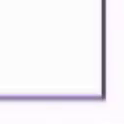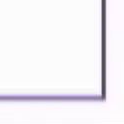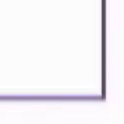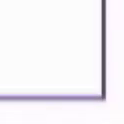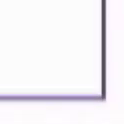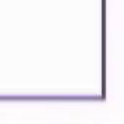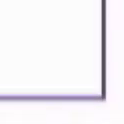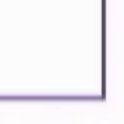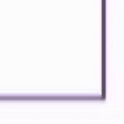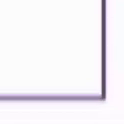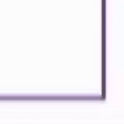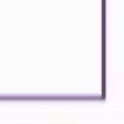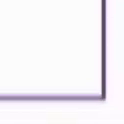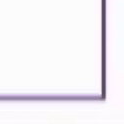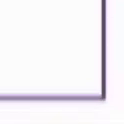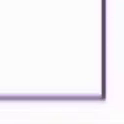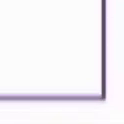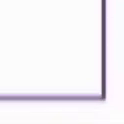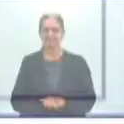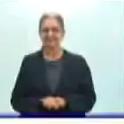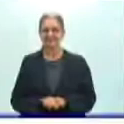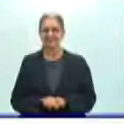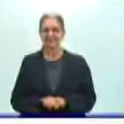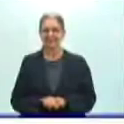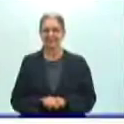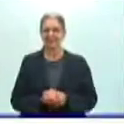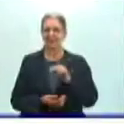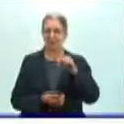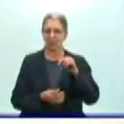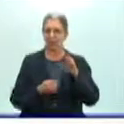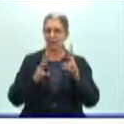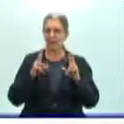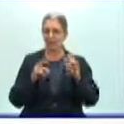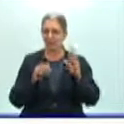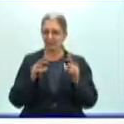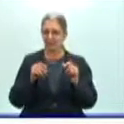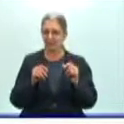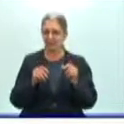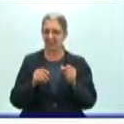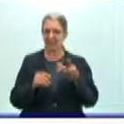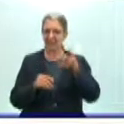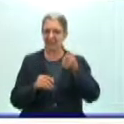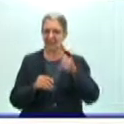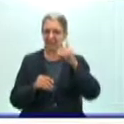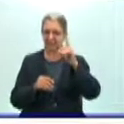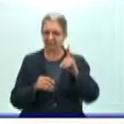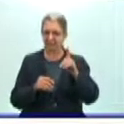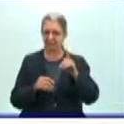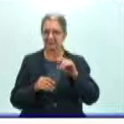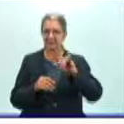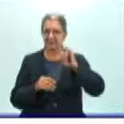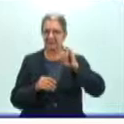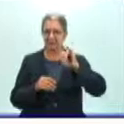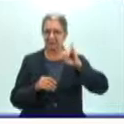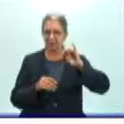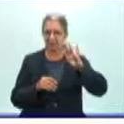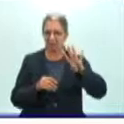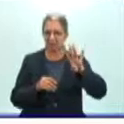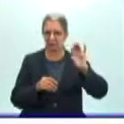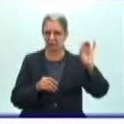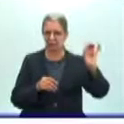Vamos a calcular la amplitud sustituyendo el valor del arco AD por 64 grados, que lo